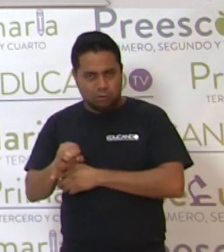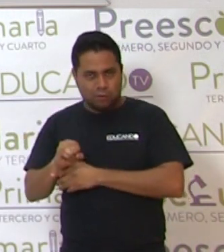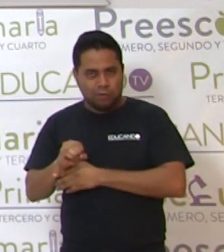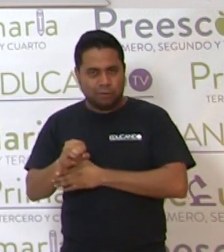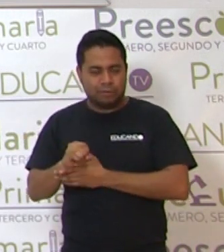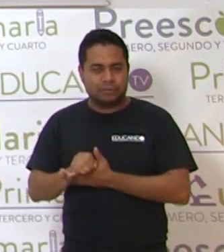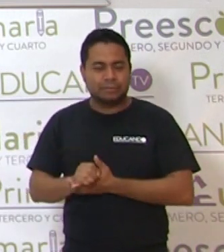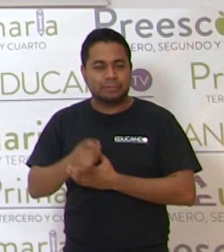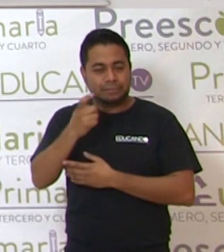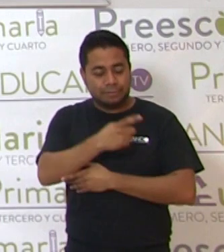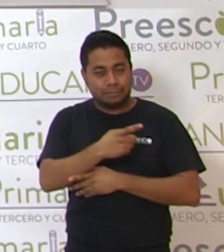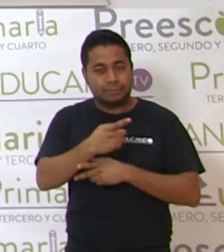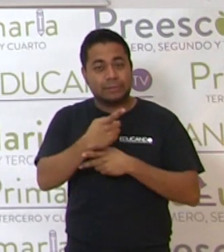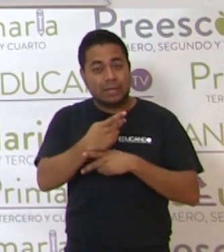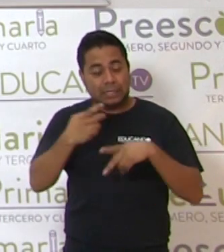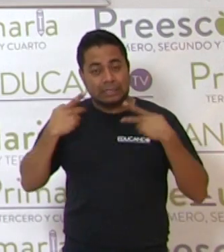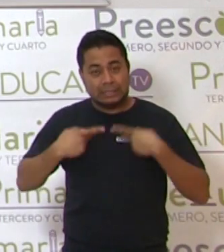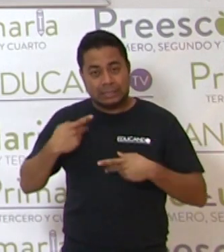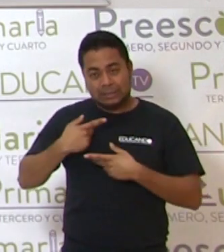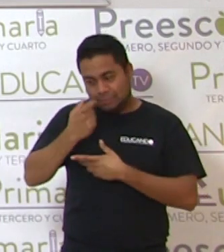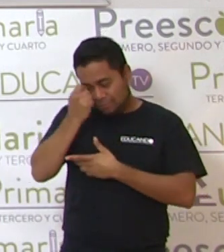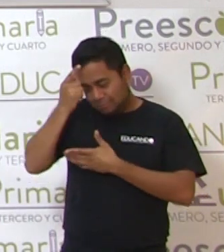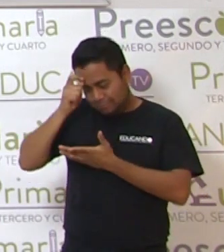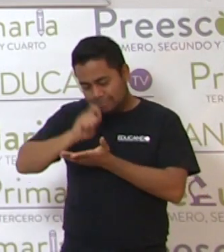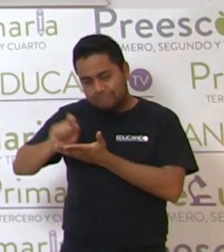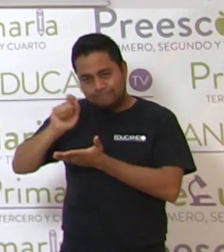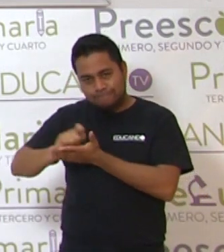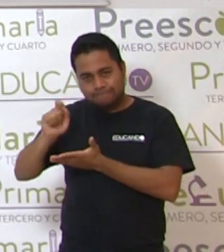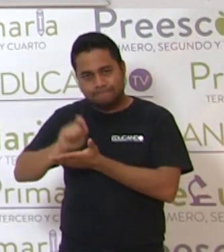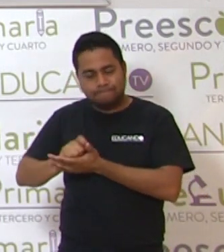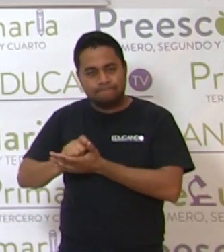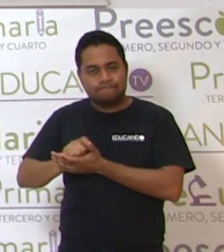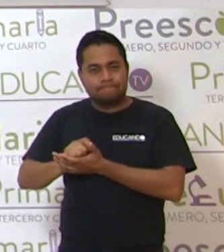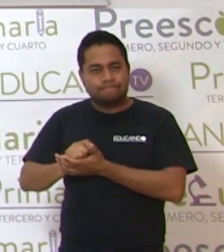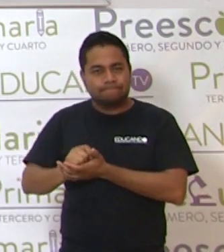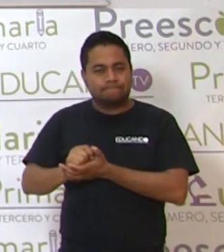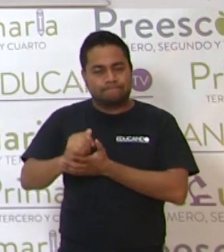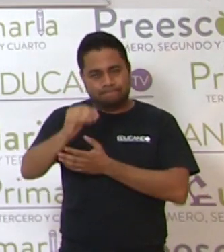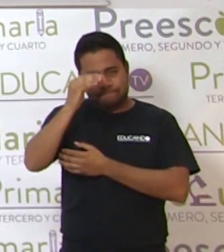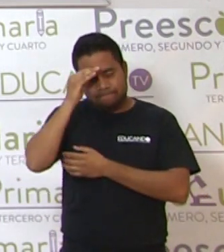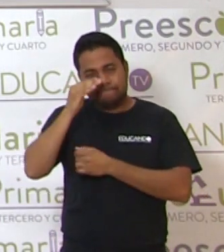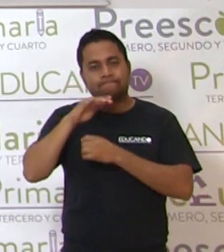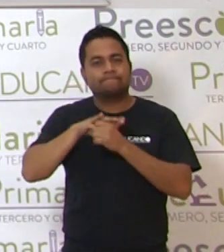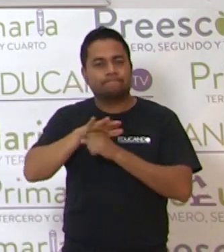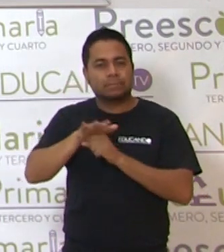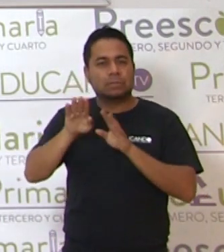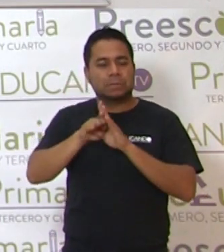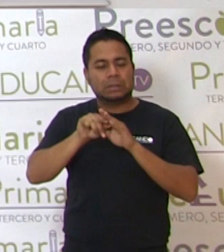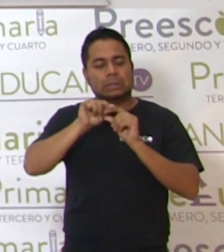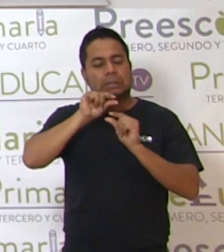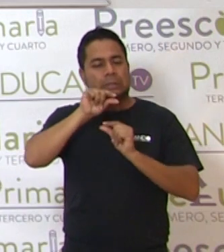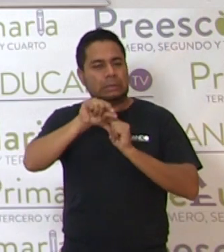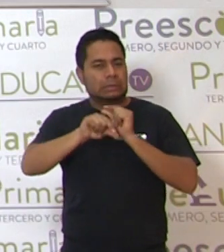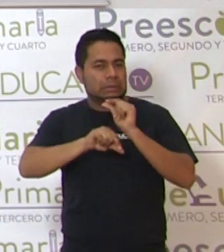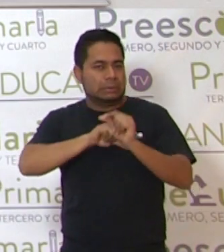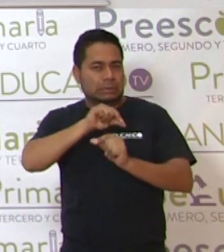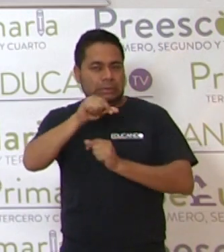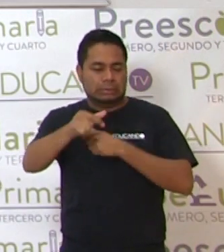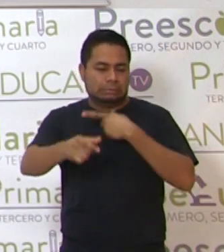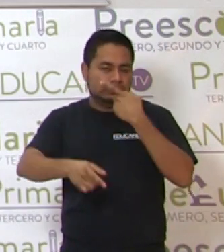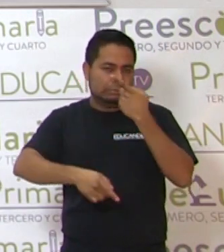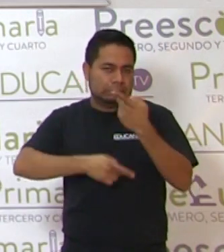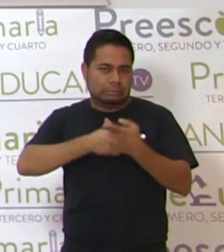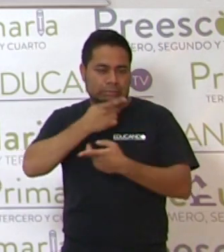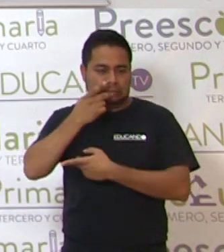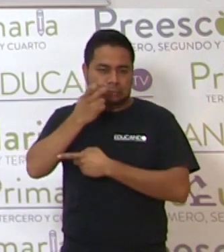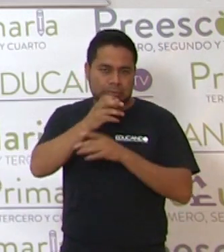los escritores piensan que hacer paso por paso una poesía es una